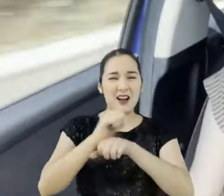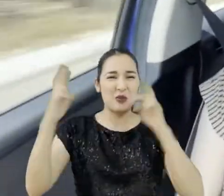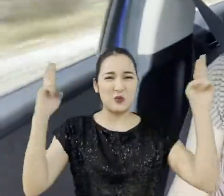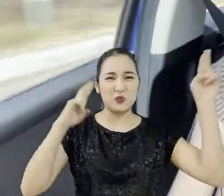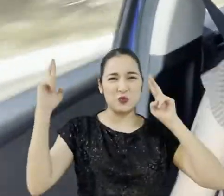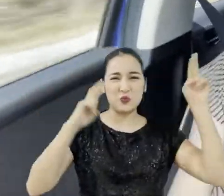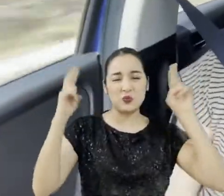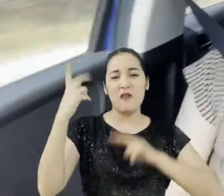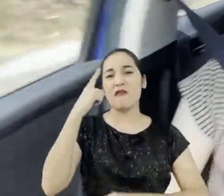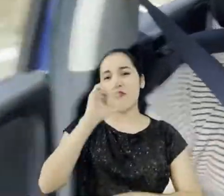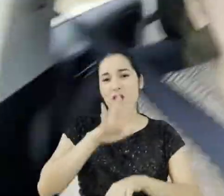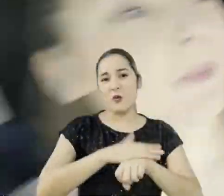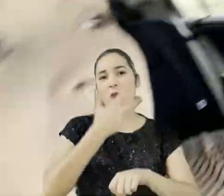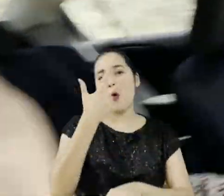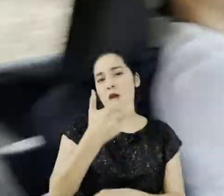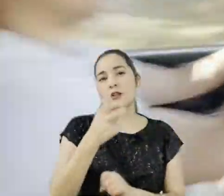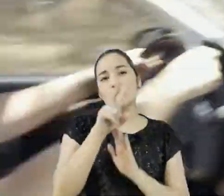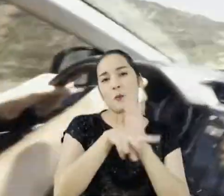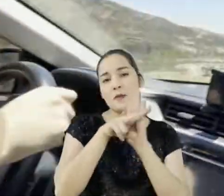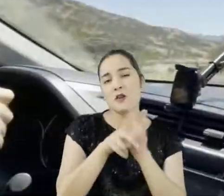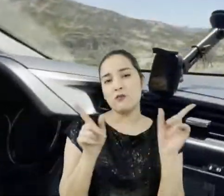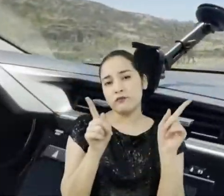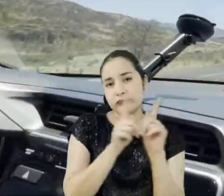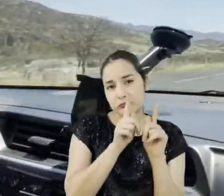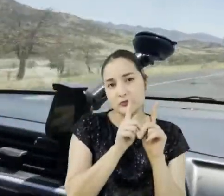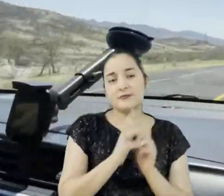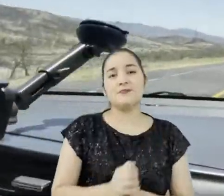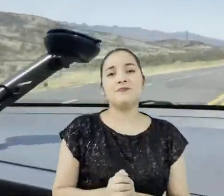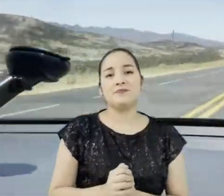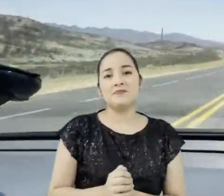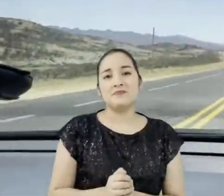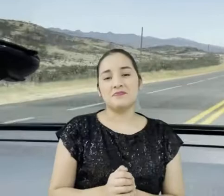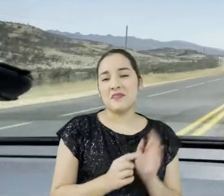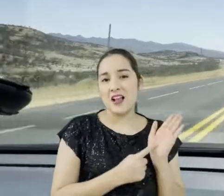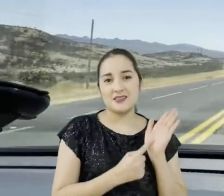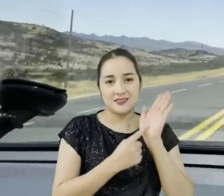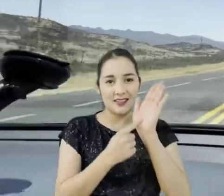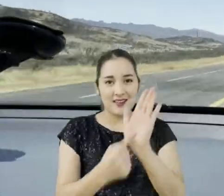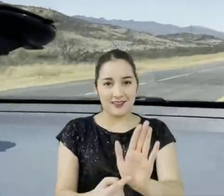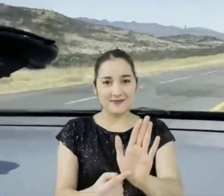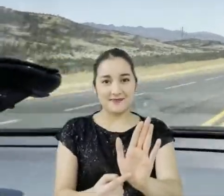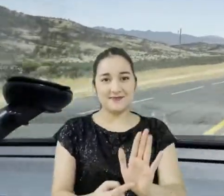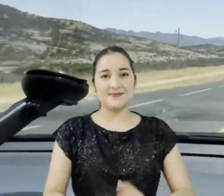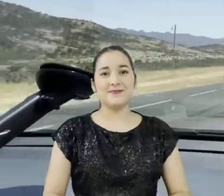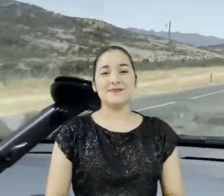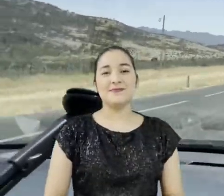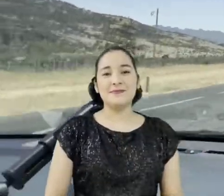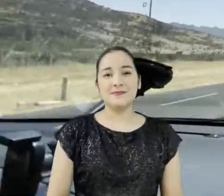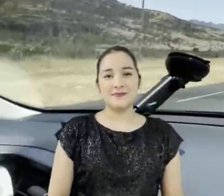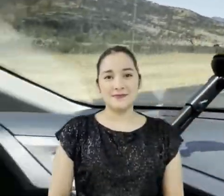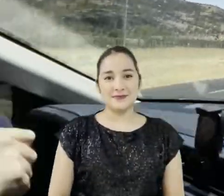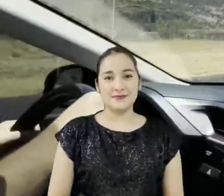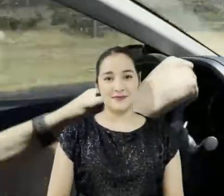más adelante les enseñamos un poquito más. Pero bueno, aquí está. ¿Qué andamos?